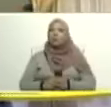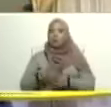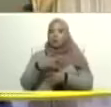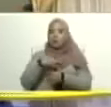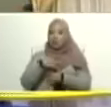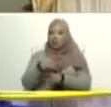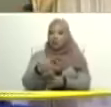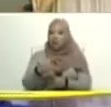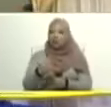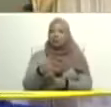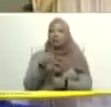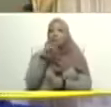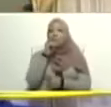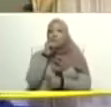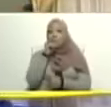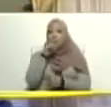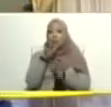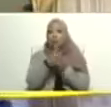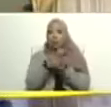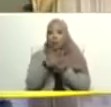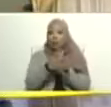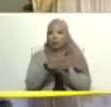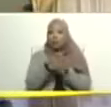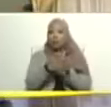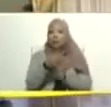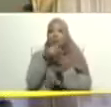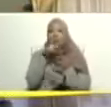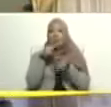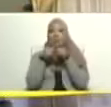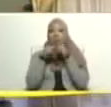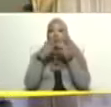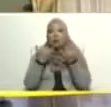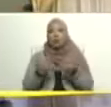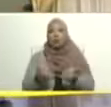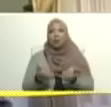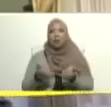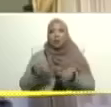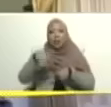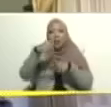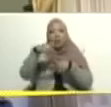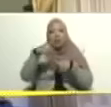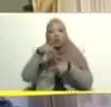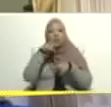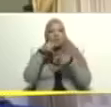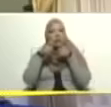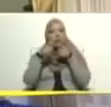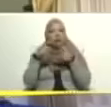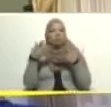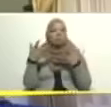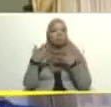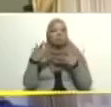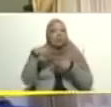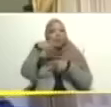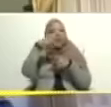Interesante, ¿qué habrán hablado? Es la pregunta que nos hacemos en TikTok. ¿Qué habrán hablado?